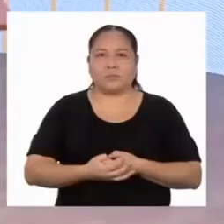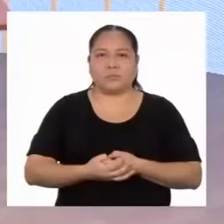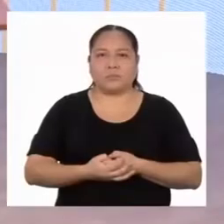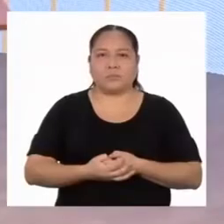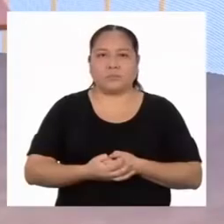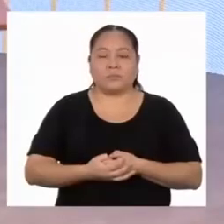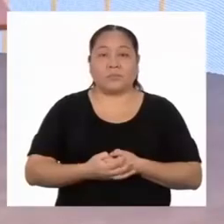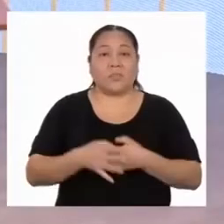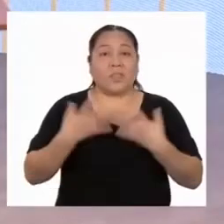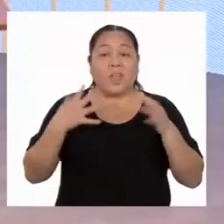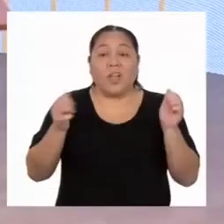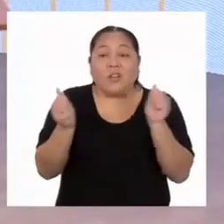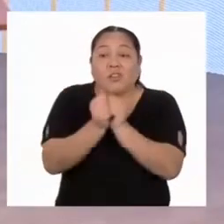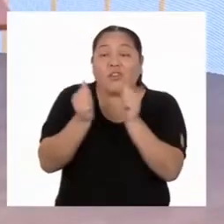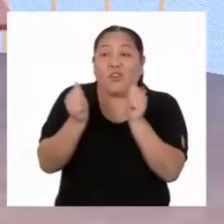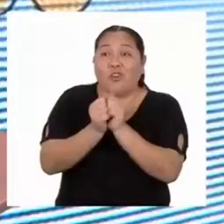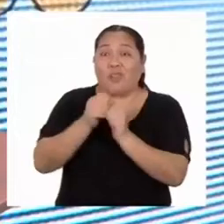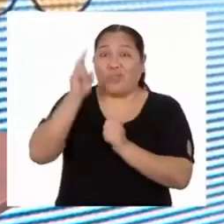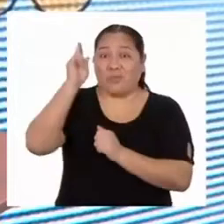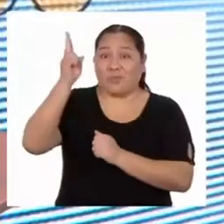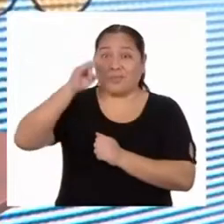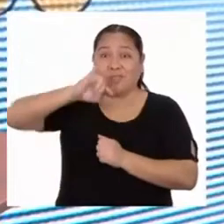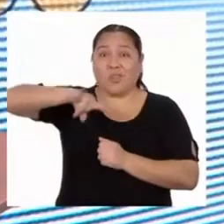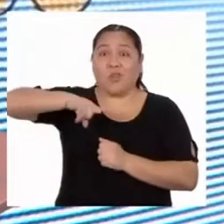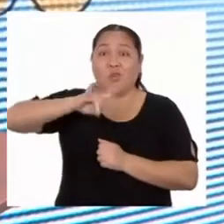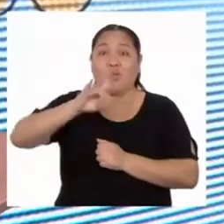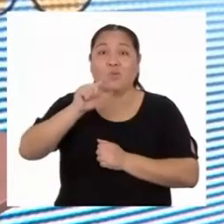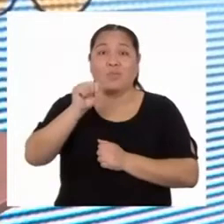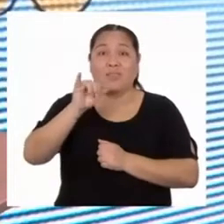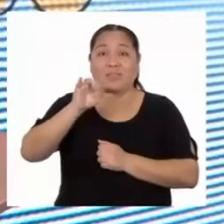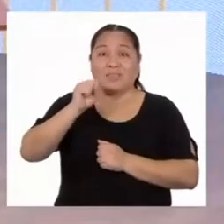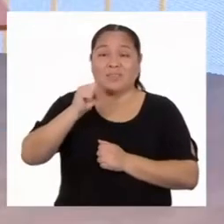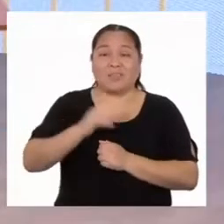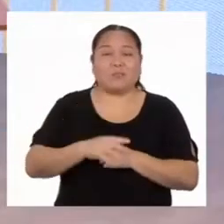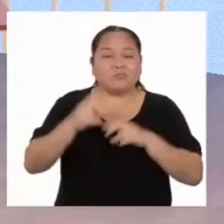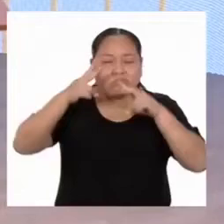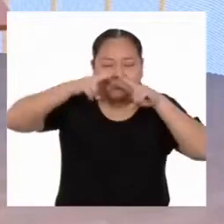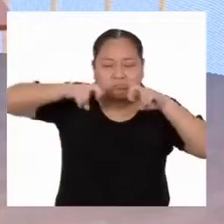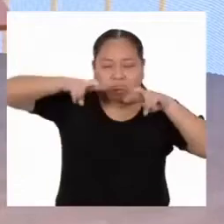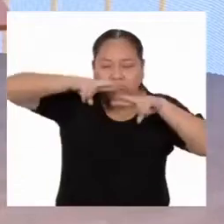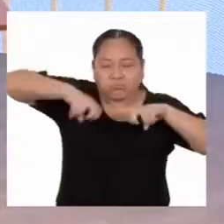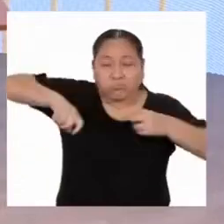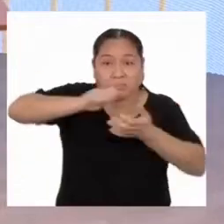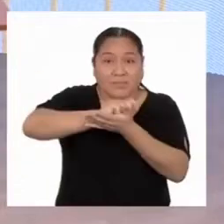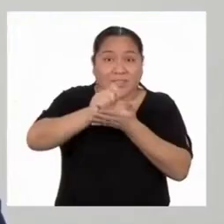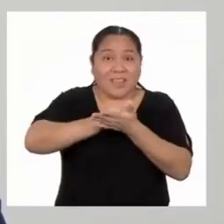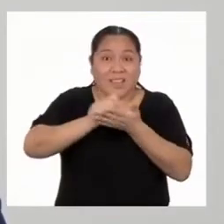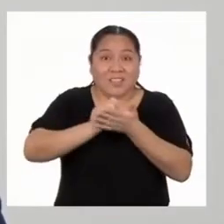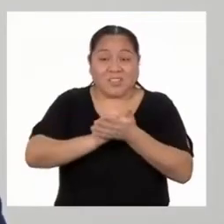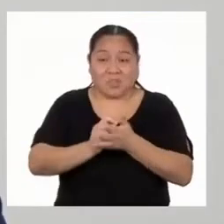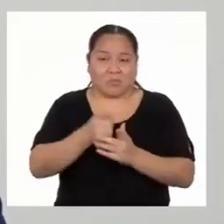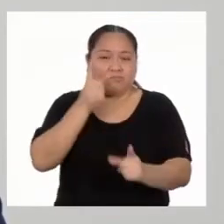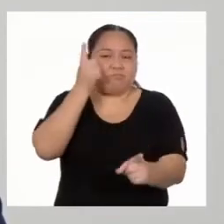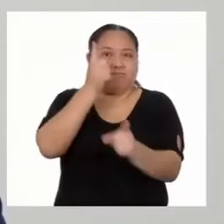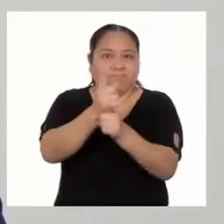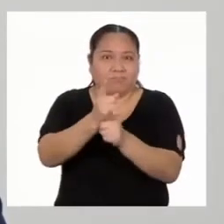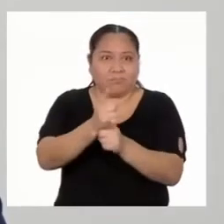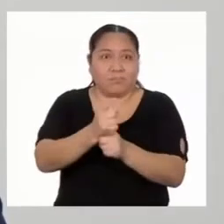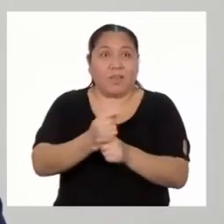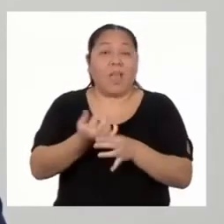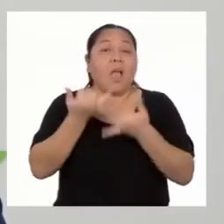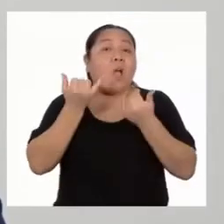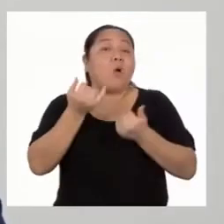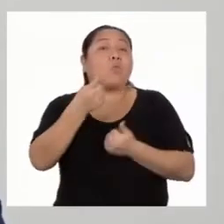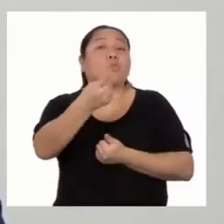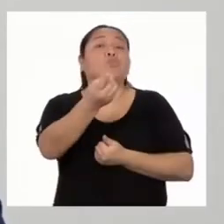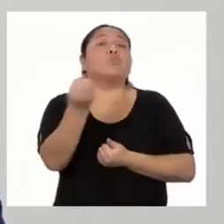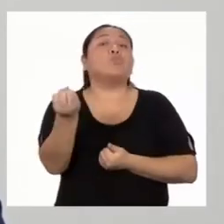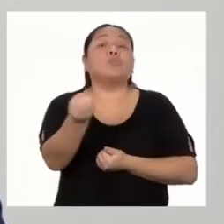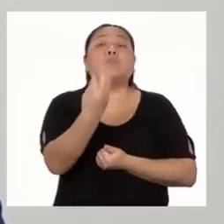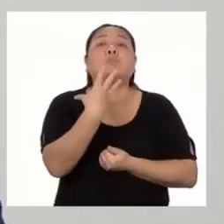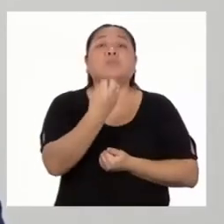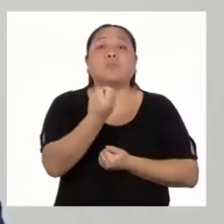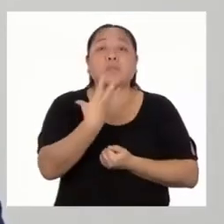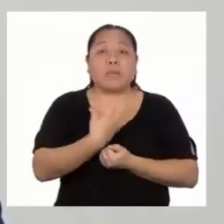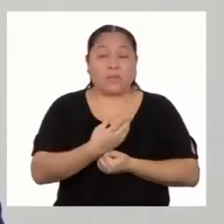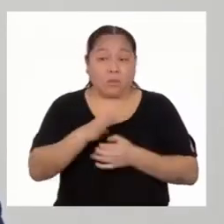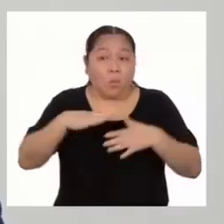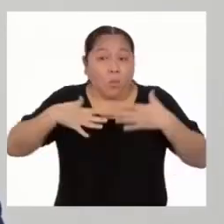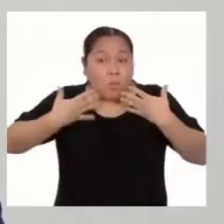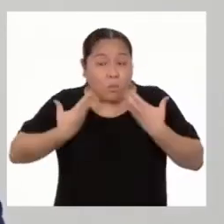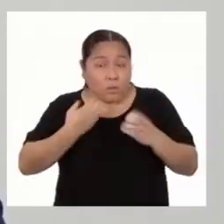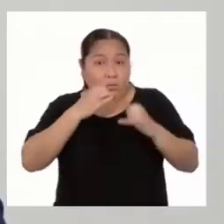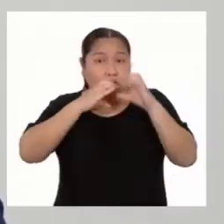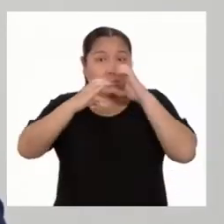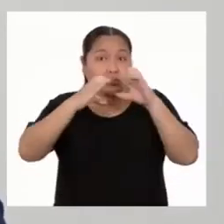hacer junto a la profesora Yulisa Caicho un análisis de texto como debe ser. Ahora díganme, ¿se puede